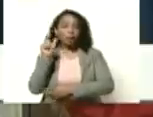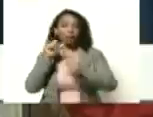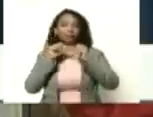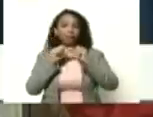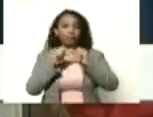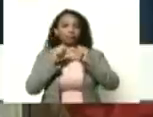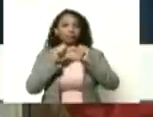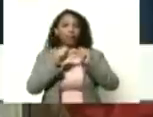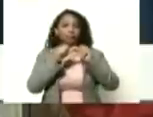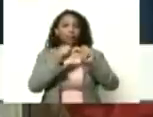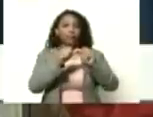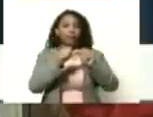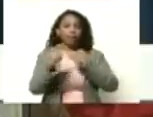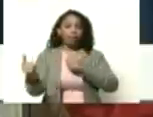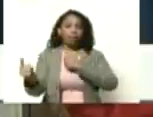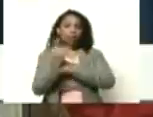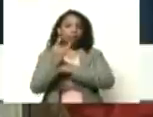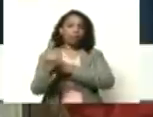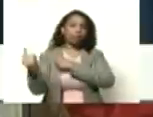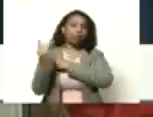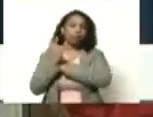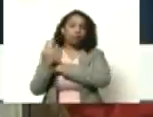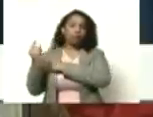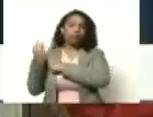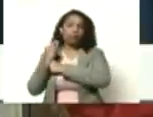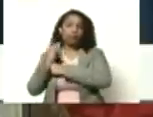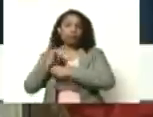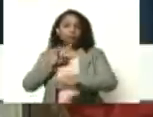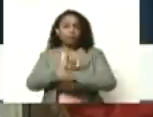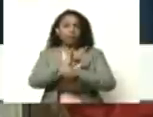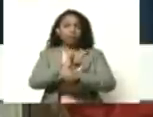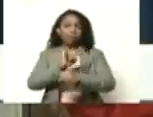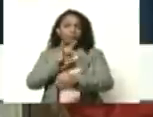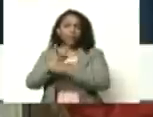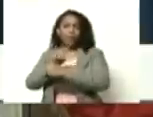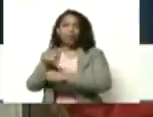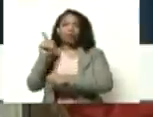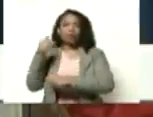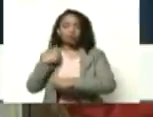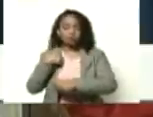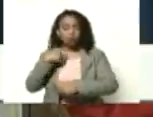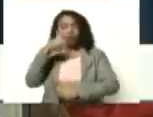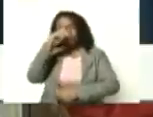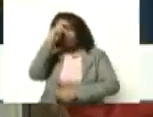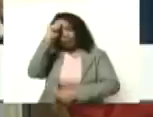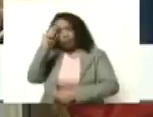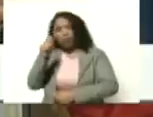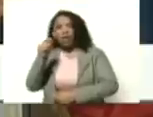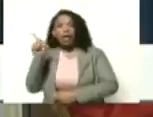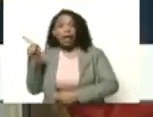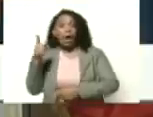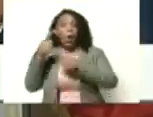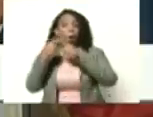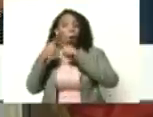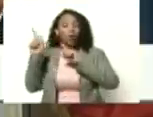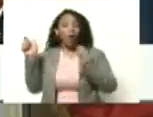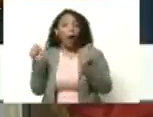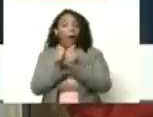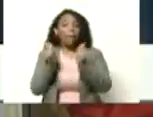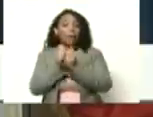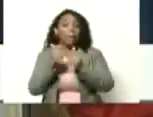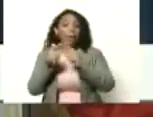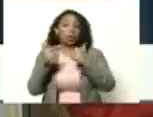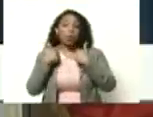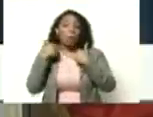y el engaño al cual lo sometía él reconoce que pudieron haber otros amantes pero que él no